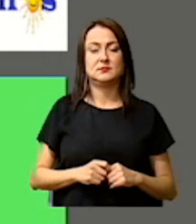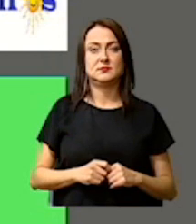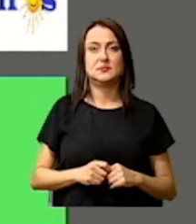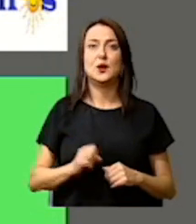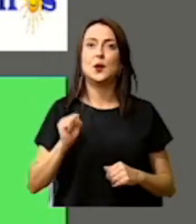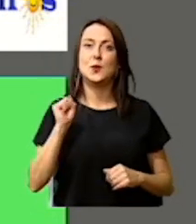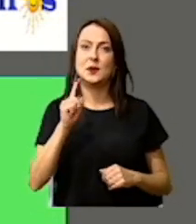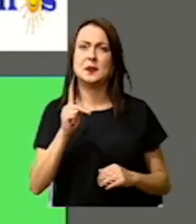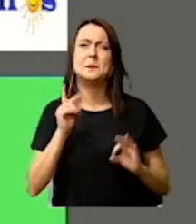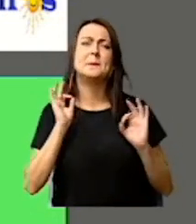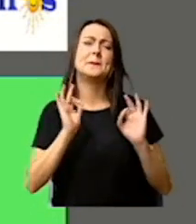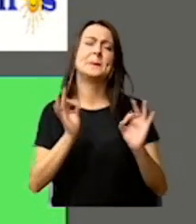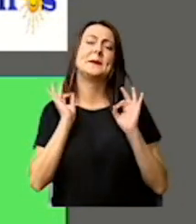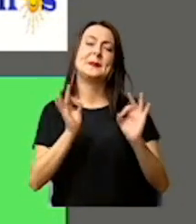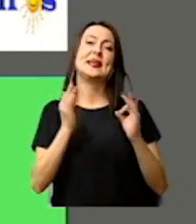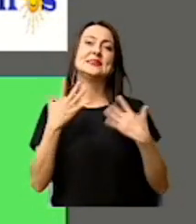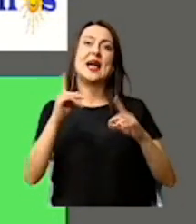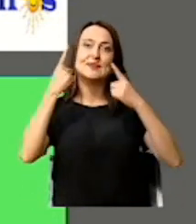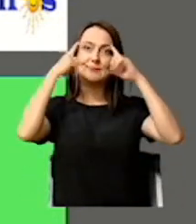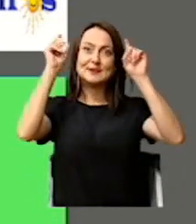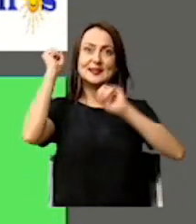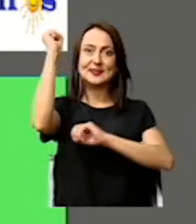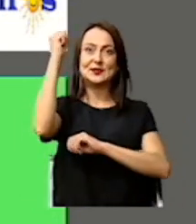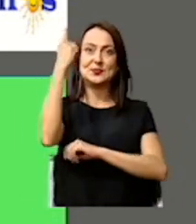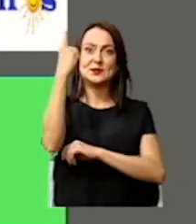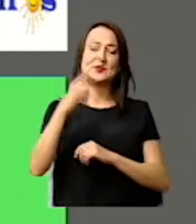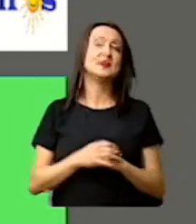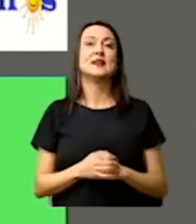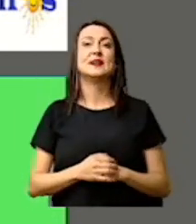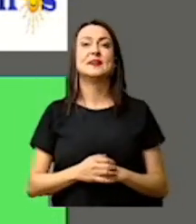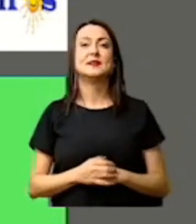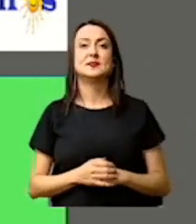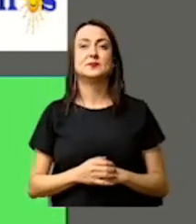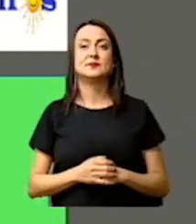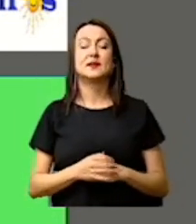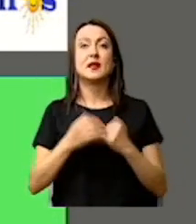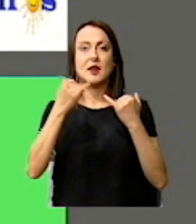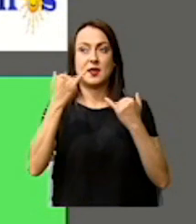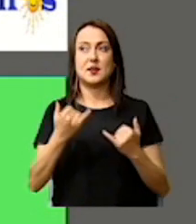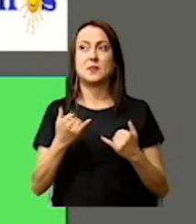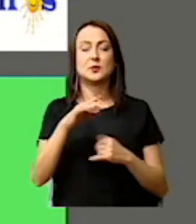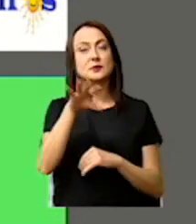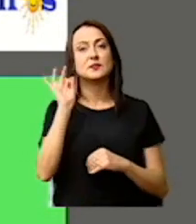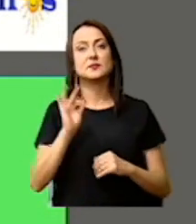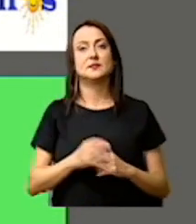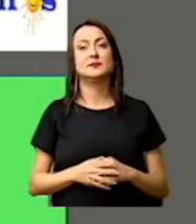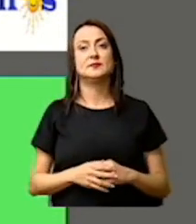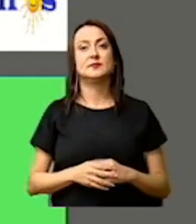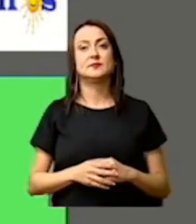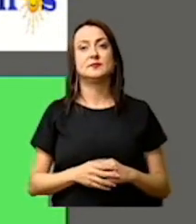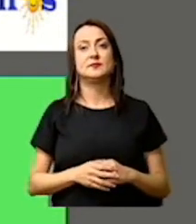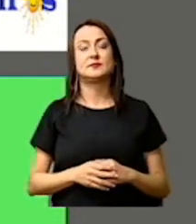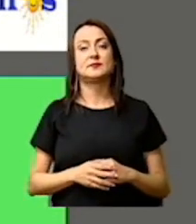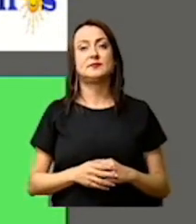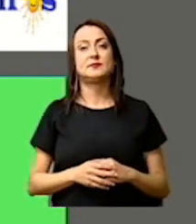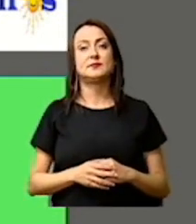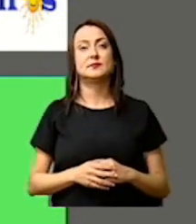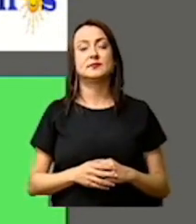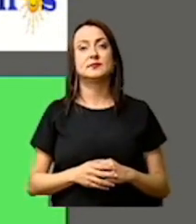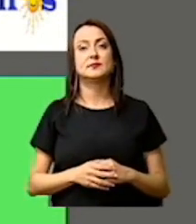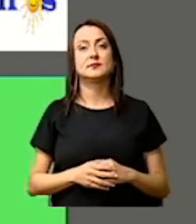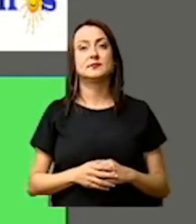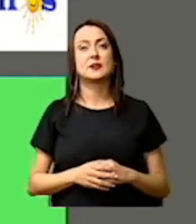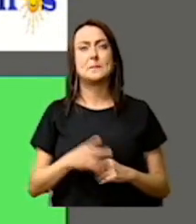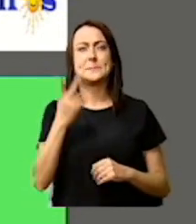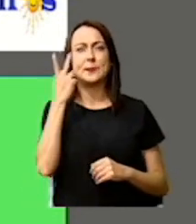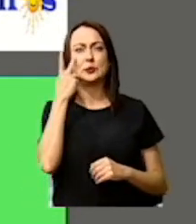Ok, muy bien, ya ganamos una. ¡Qué dicha! Ahora escojamos el,